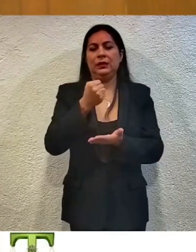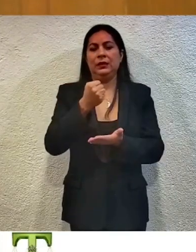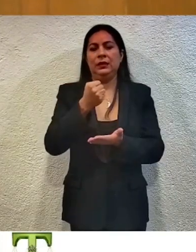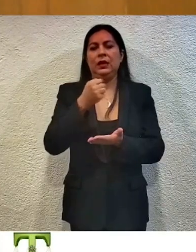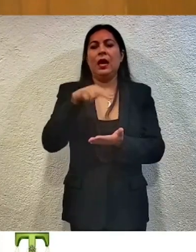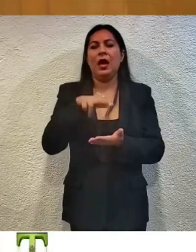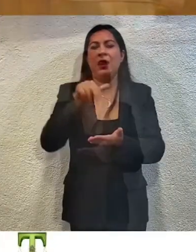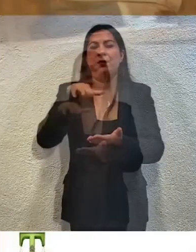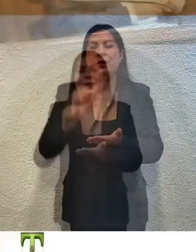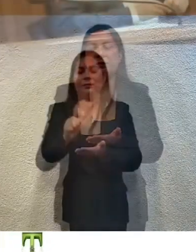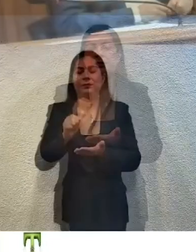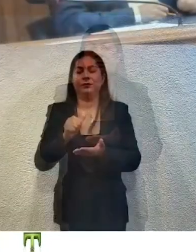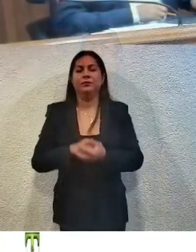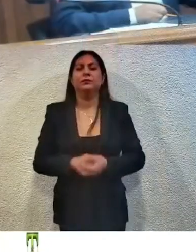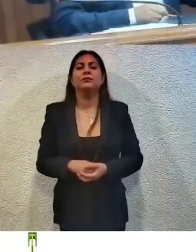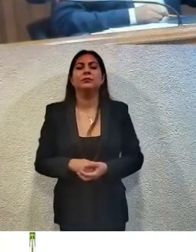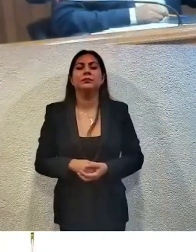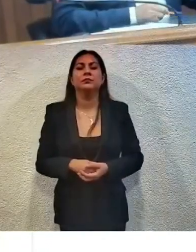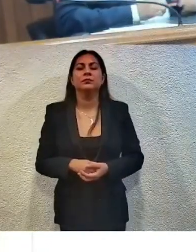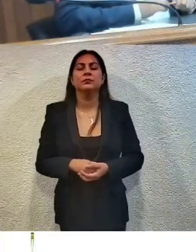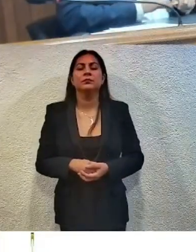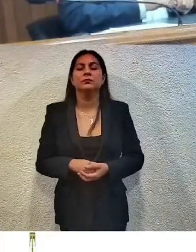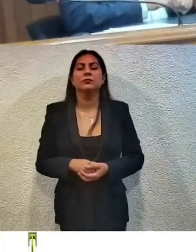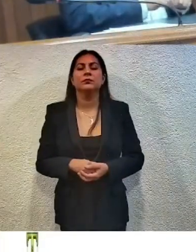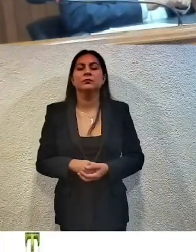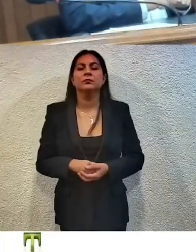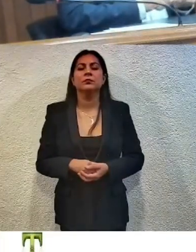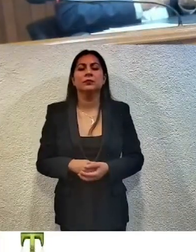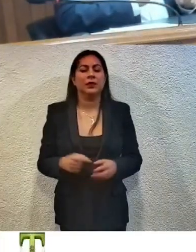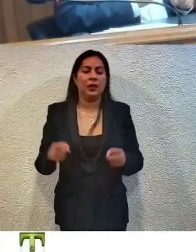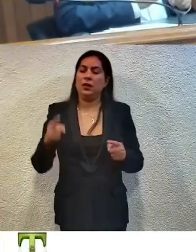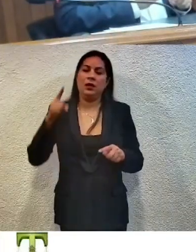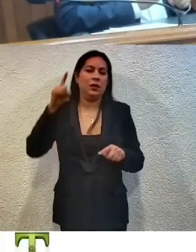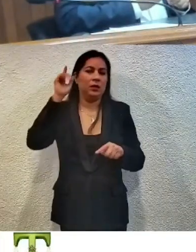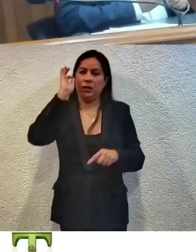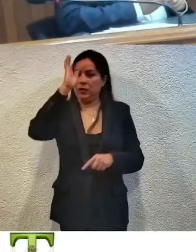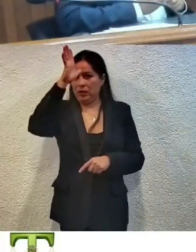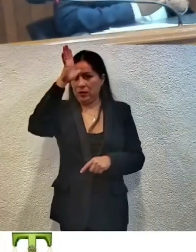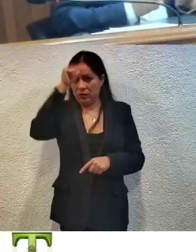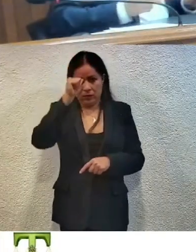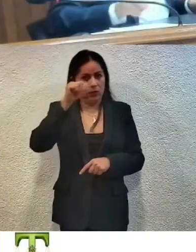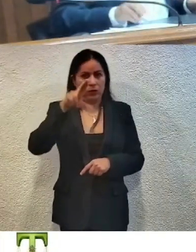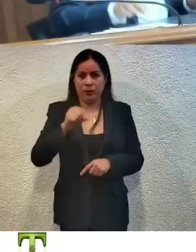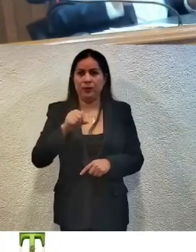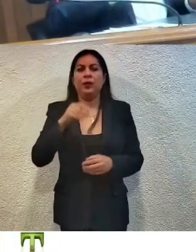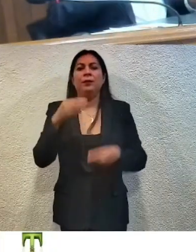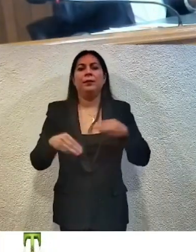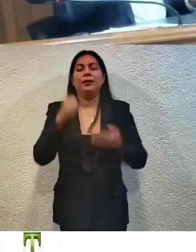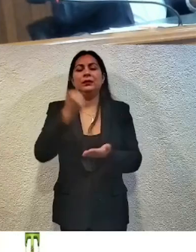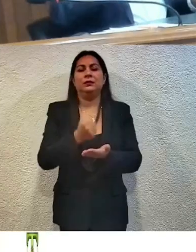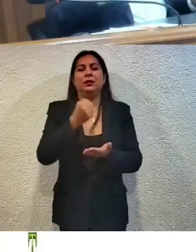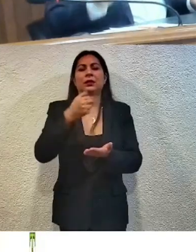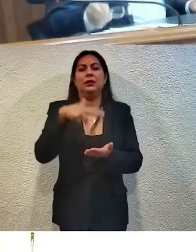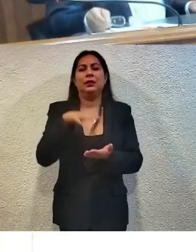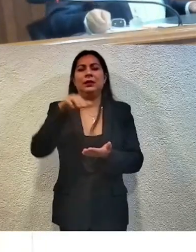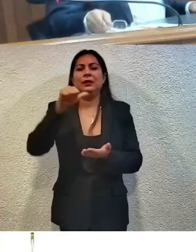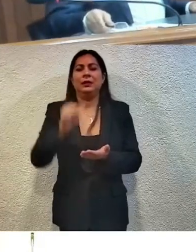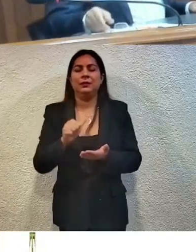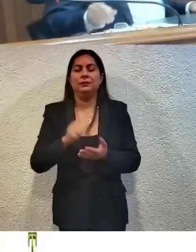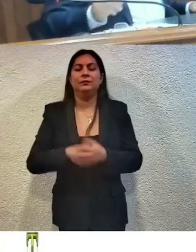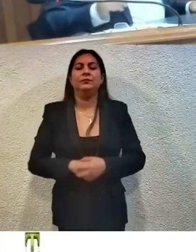Magistrada Almadelia Eugenio Alcaraz. En contra. Gracias, magistrada. Magistrada ponente Hilda Rosa Delgado